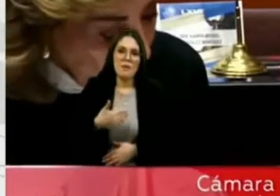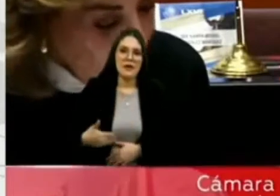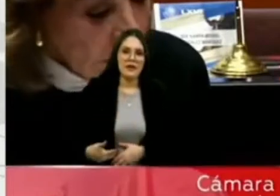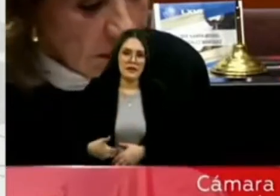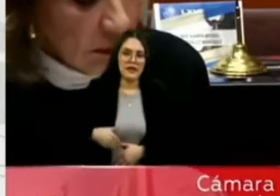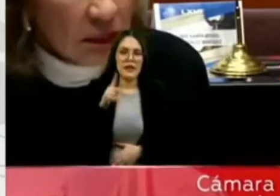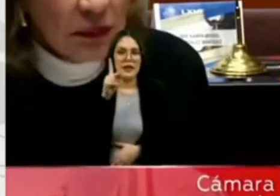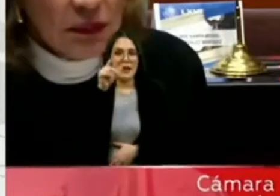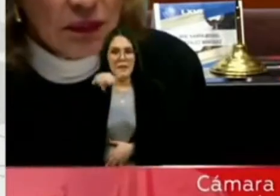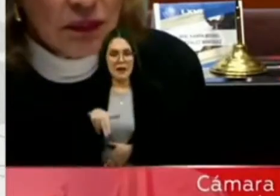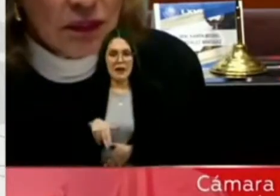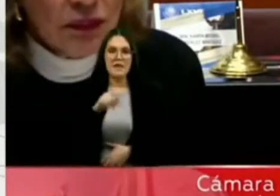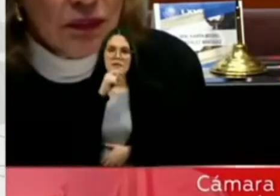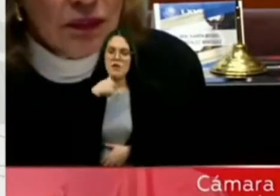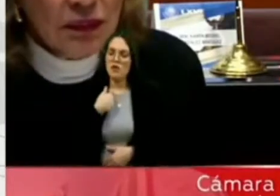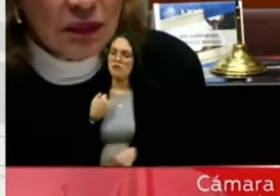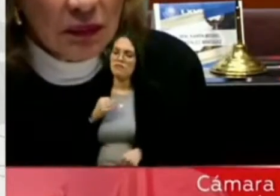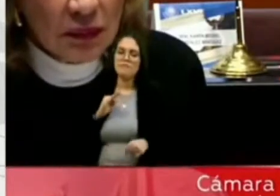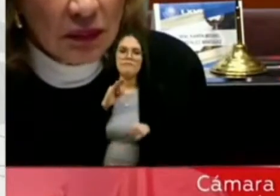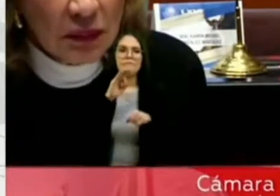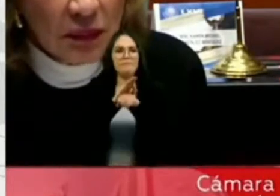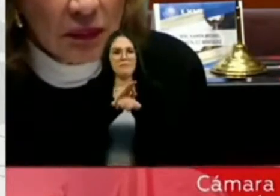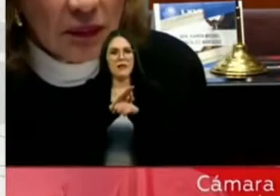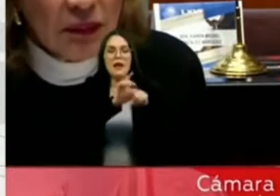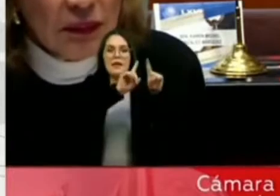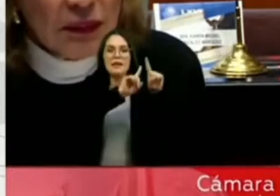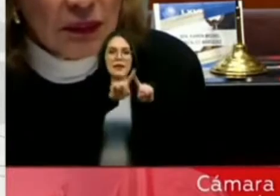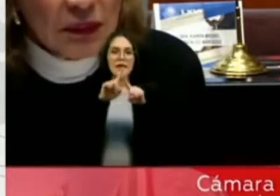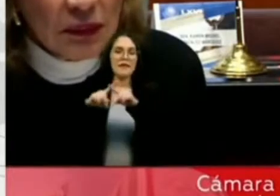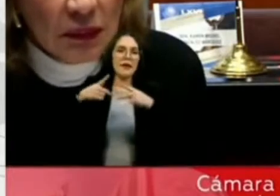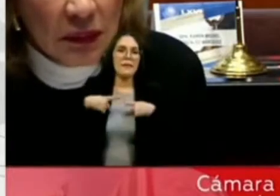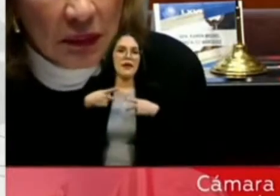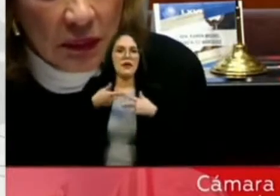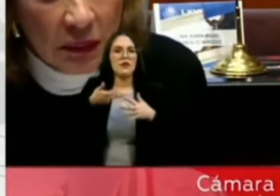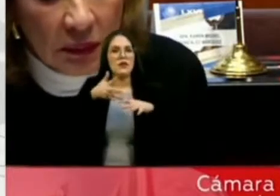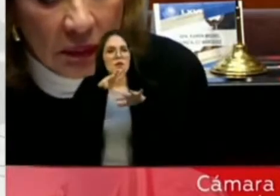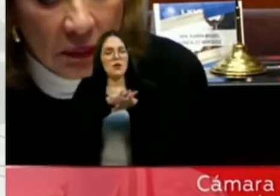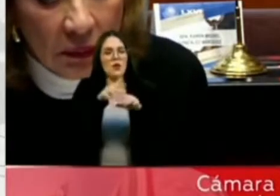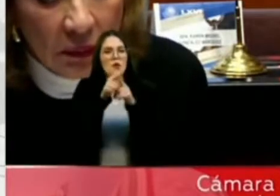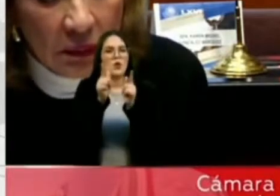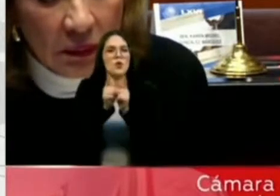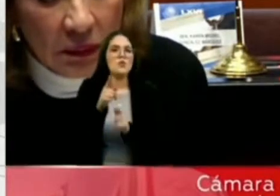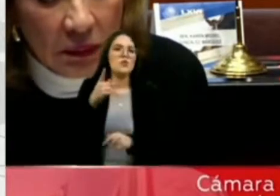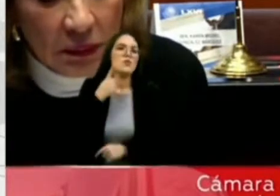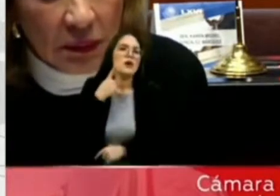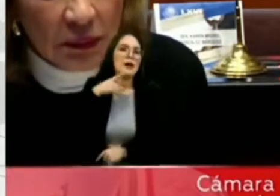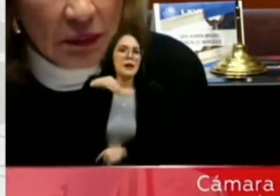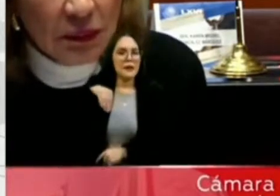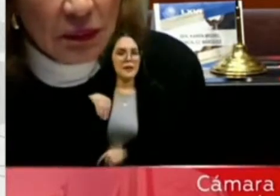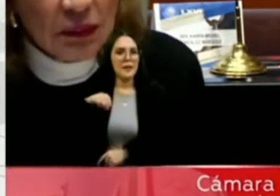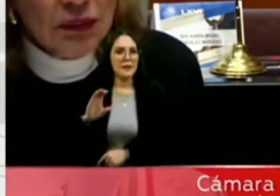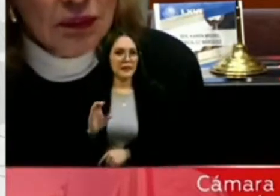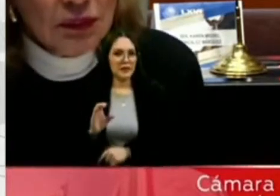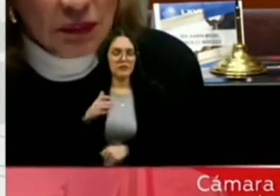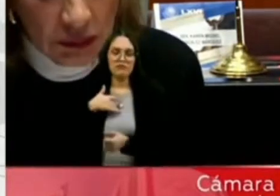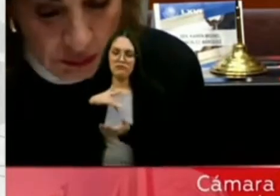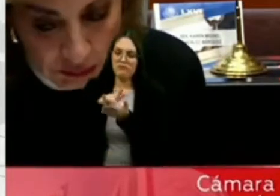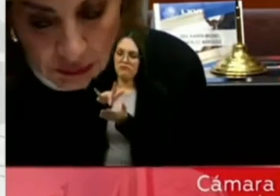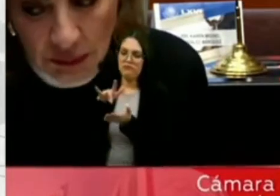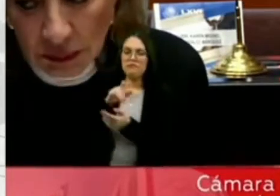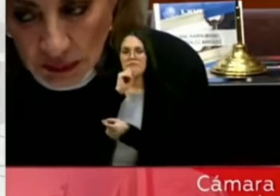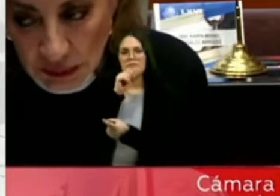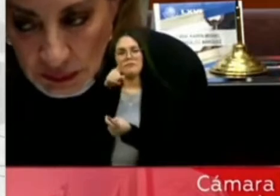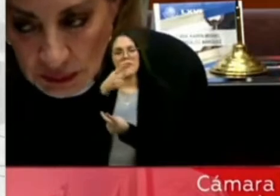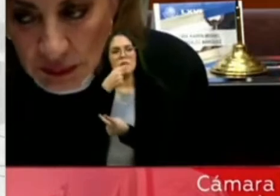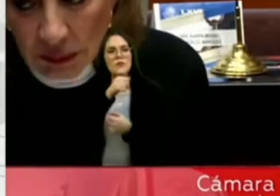además, nuestro respaldo a los integrantes del Partido de Movimiento Ciudadano y a su